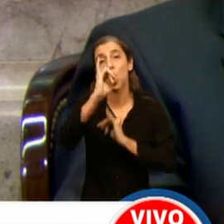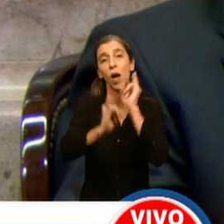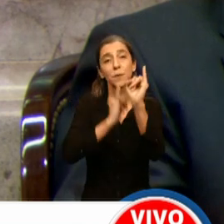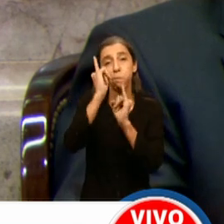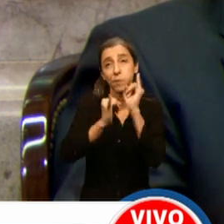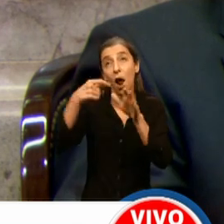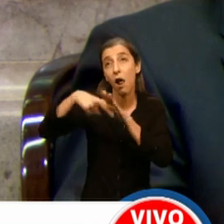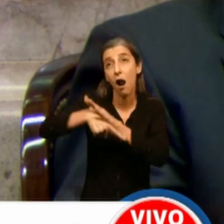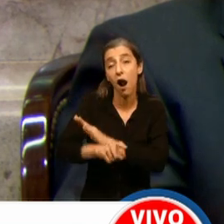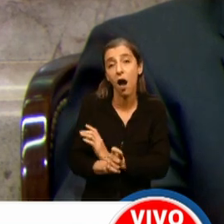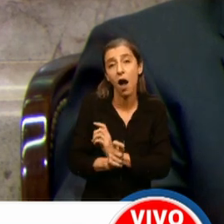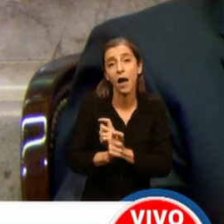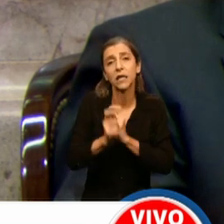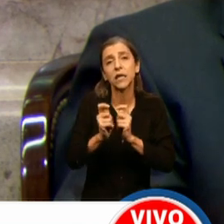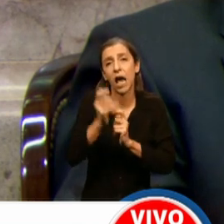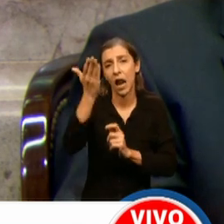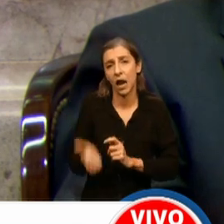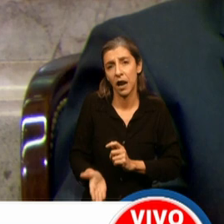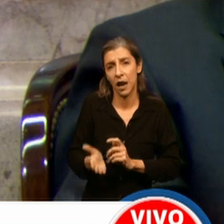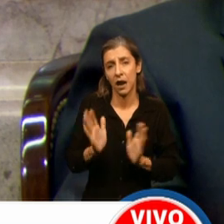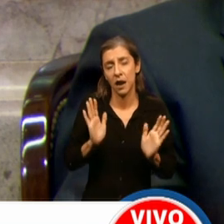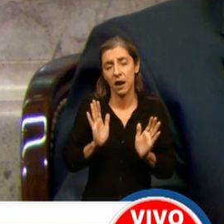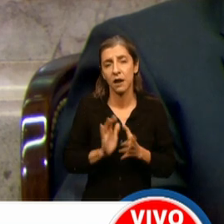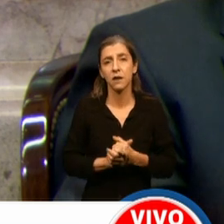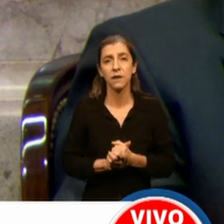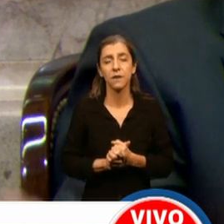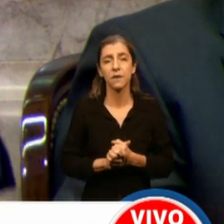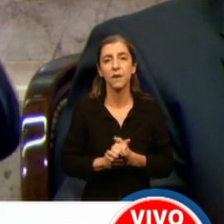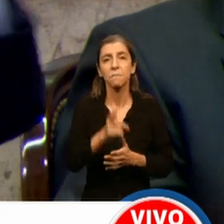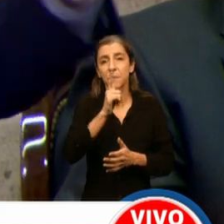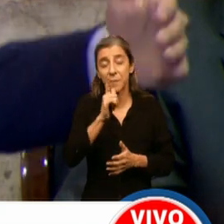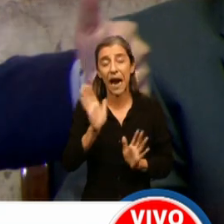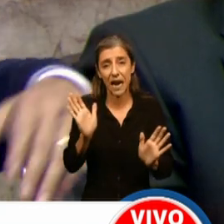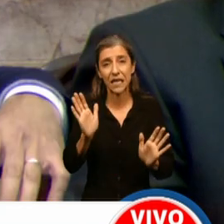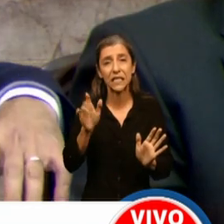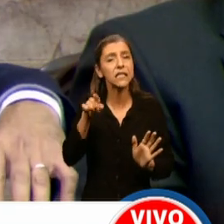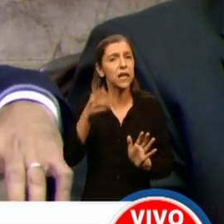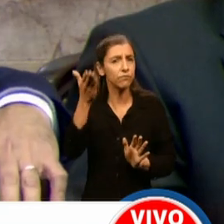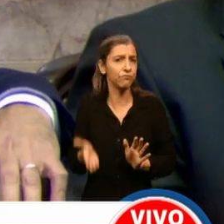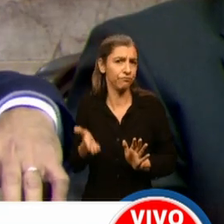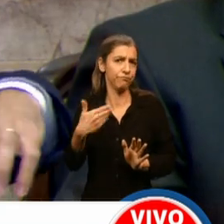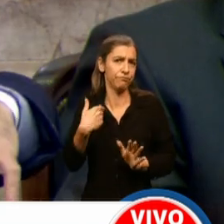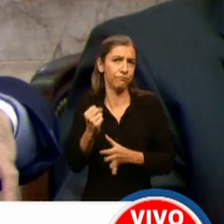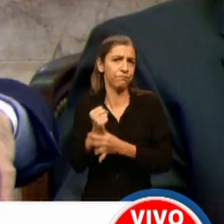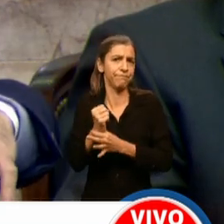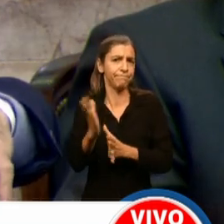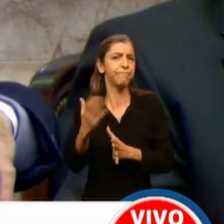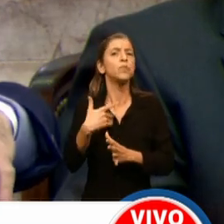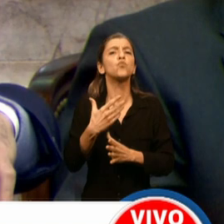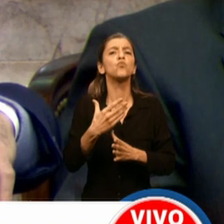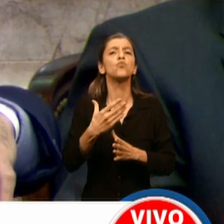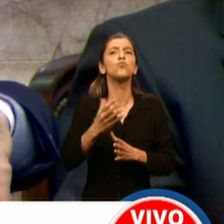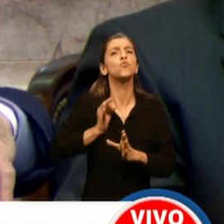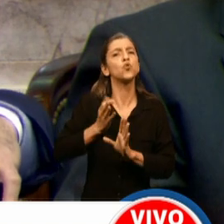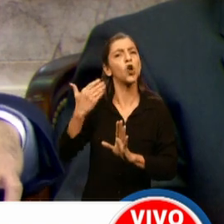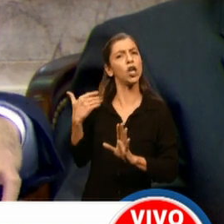quién fue el general martín miguel de güemes me parece que si fue una figura negada durante años por la